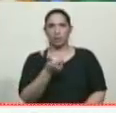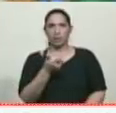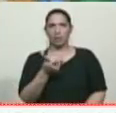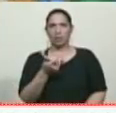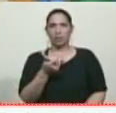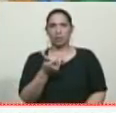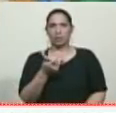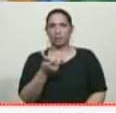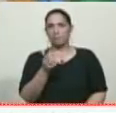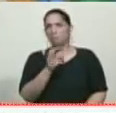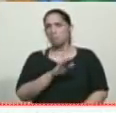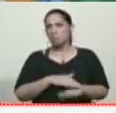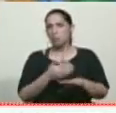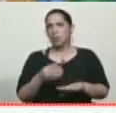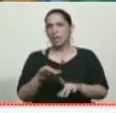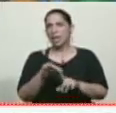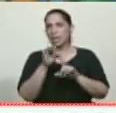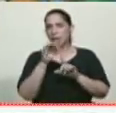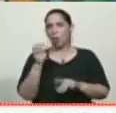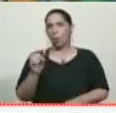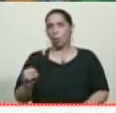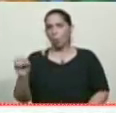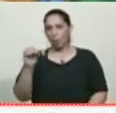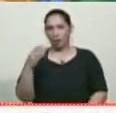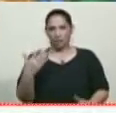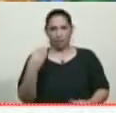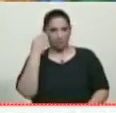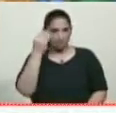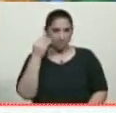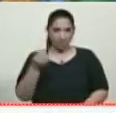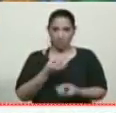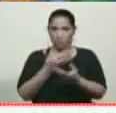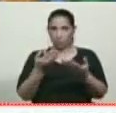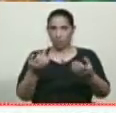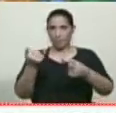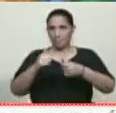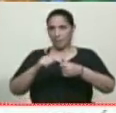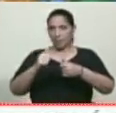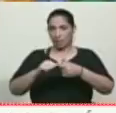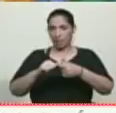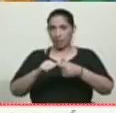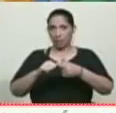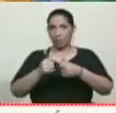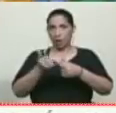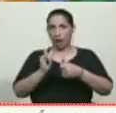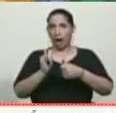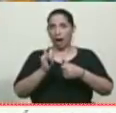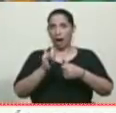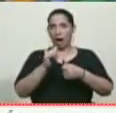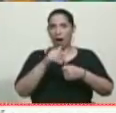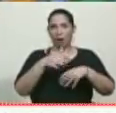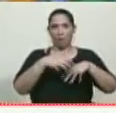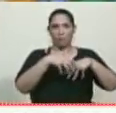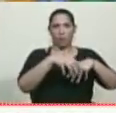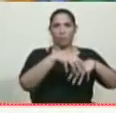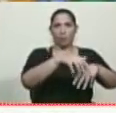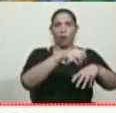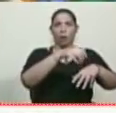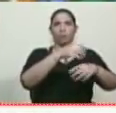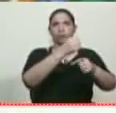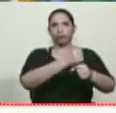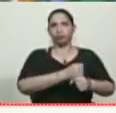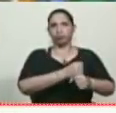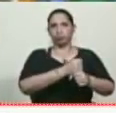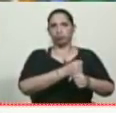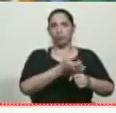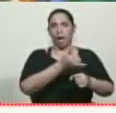Oriente? Piensen ustedes, Maracaibo está con los realistas y tiene fortificaciones en la boca